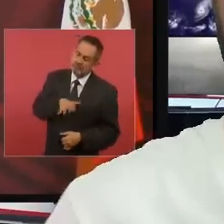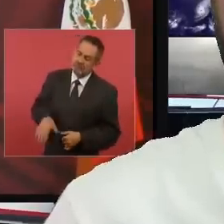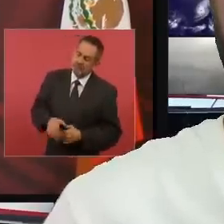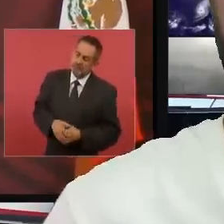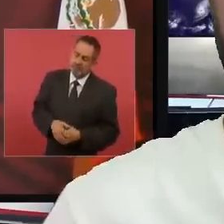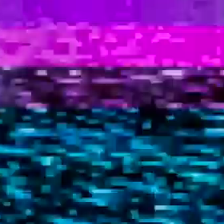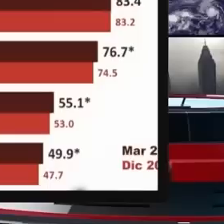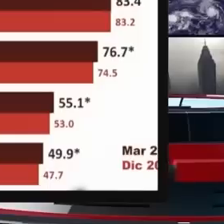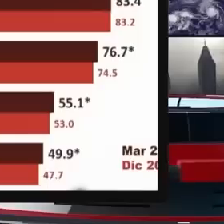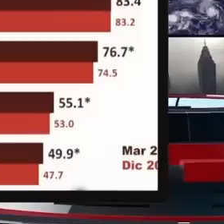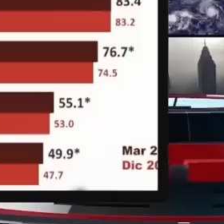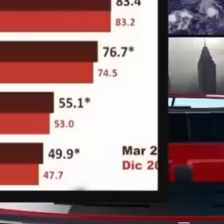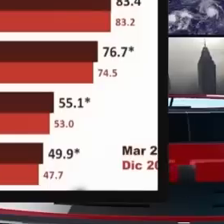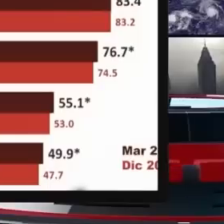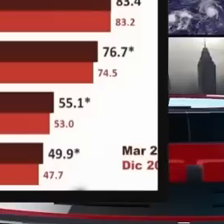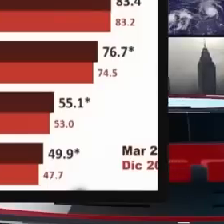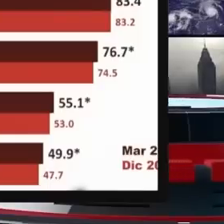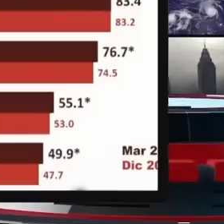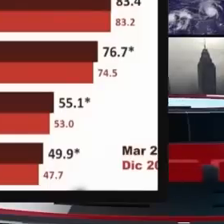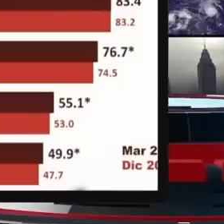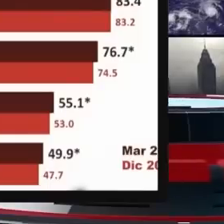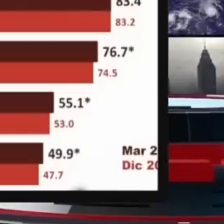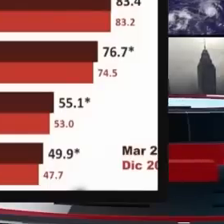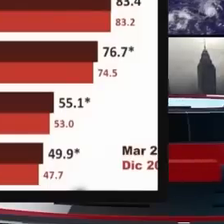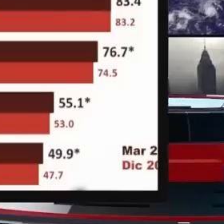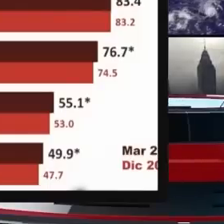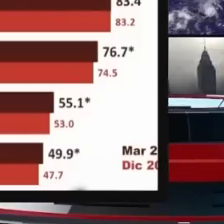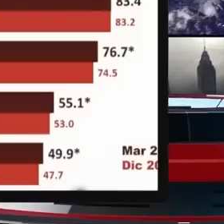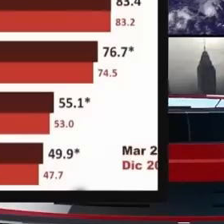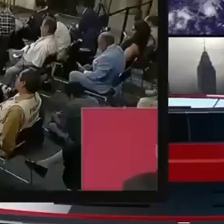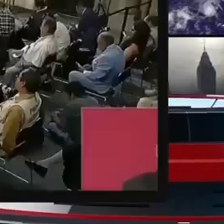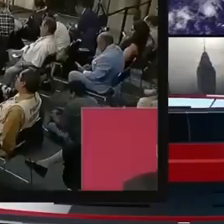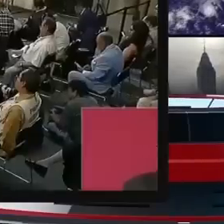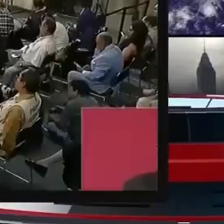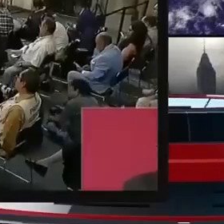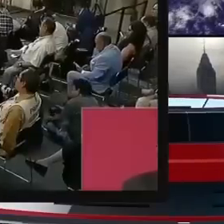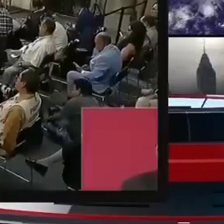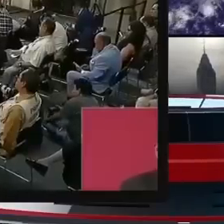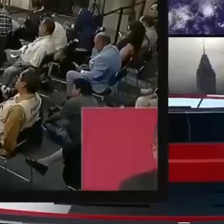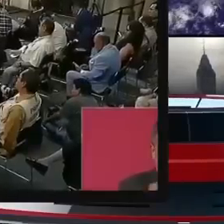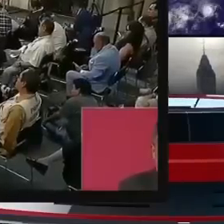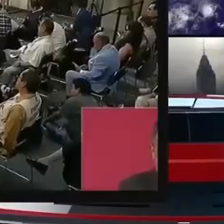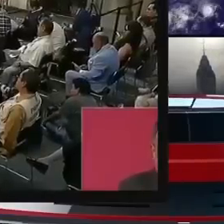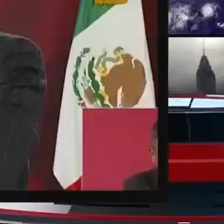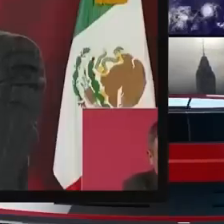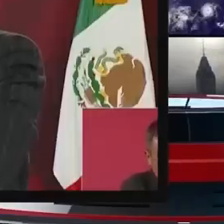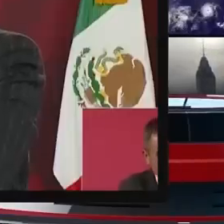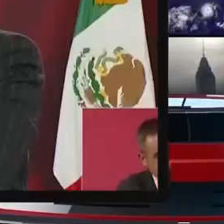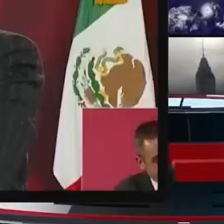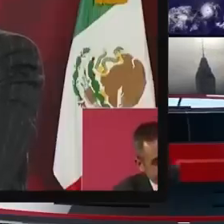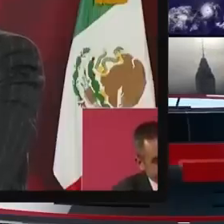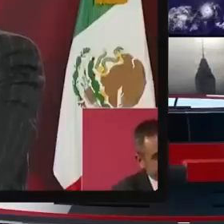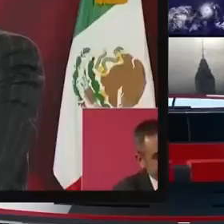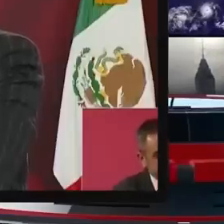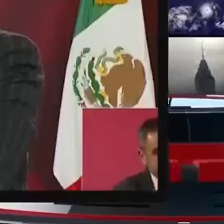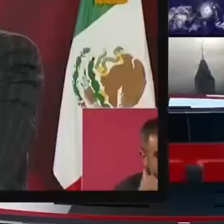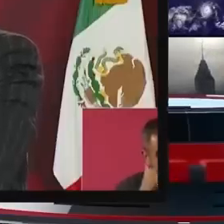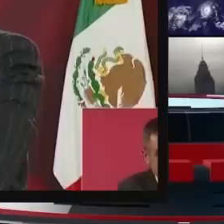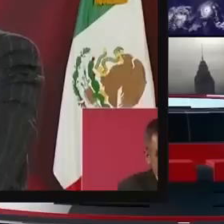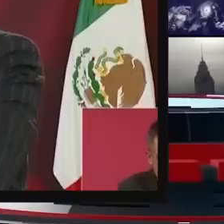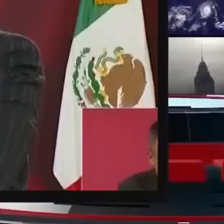calificada requerida si hablo con cinco La uno por uno no saben lo que me costó que me costó